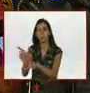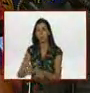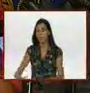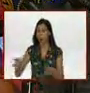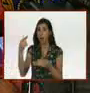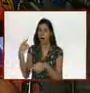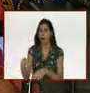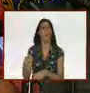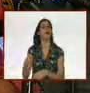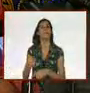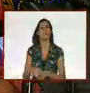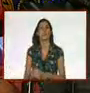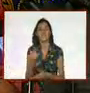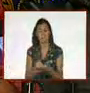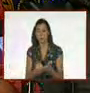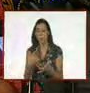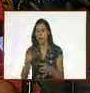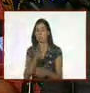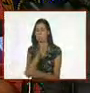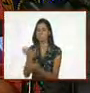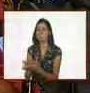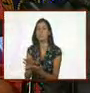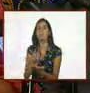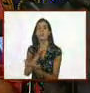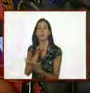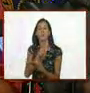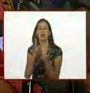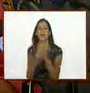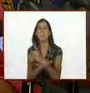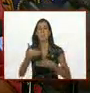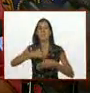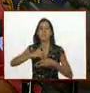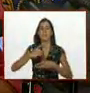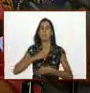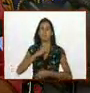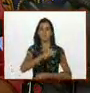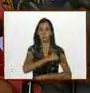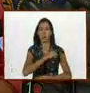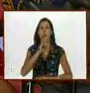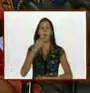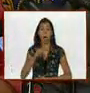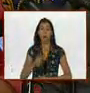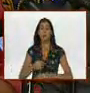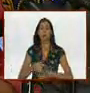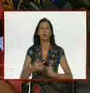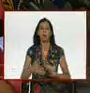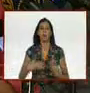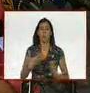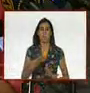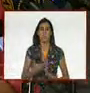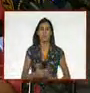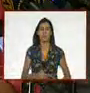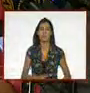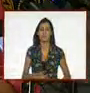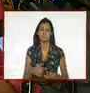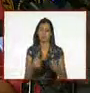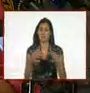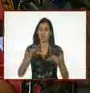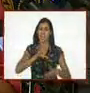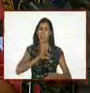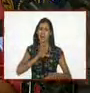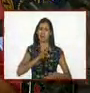donde tengamos sitio de inscripción para lograr actualizar nuestro registro. Con ello se obtendrá un